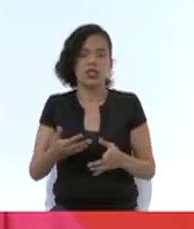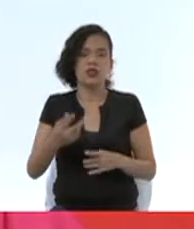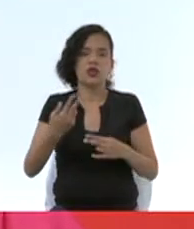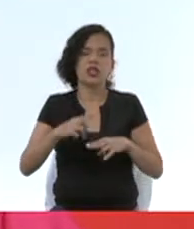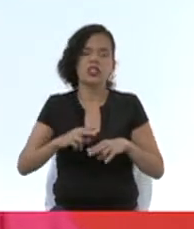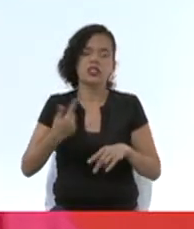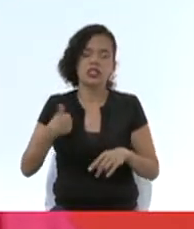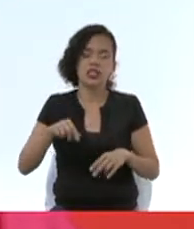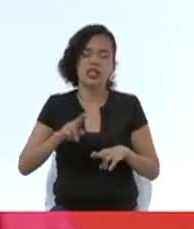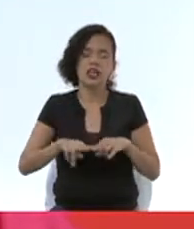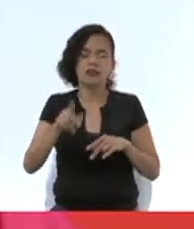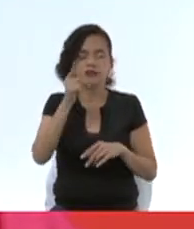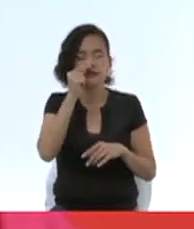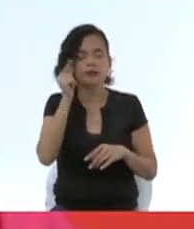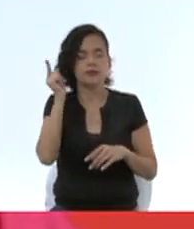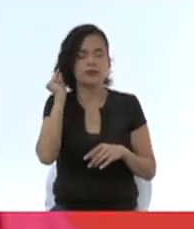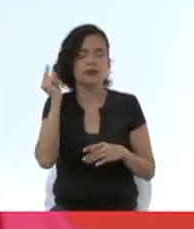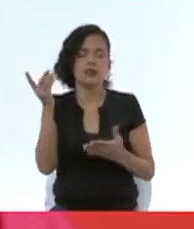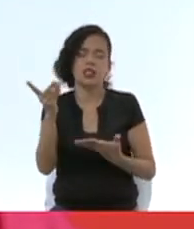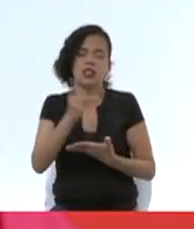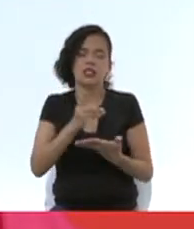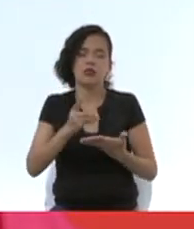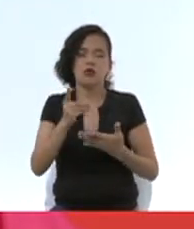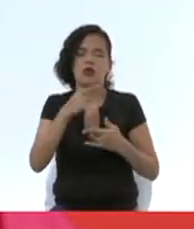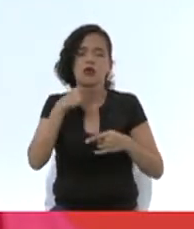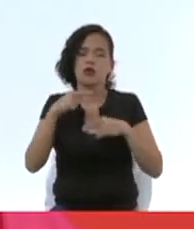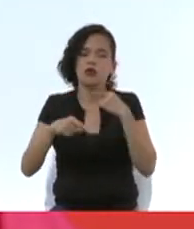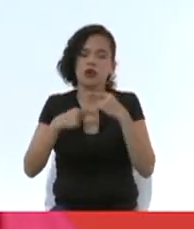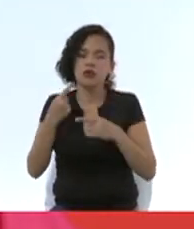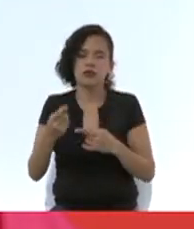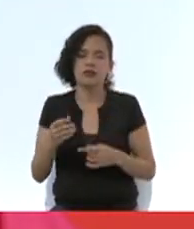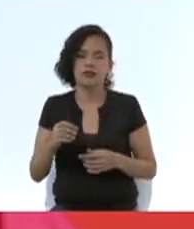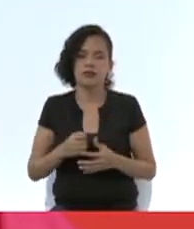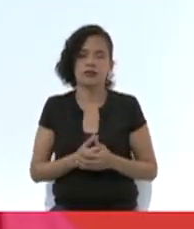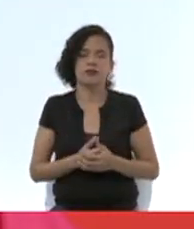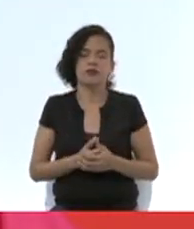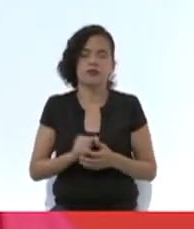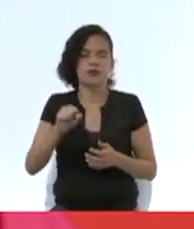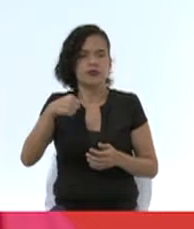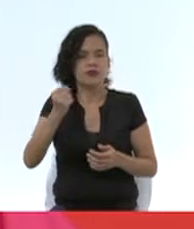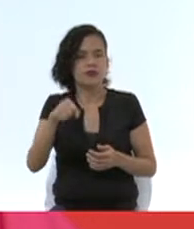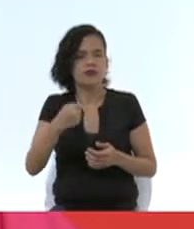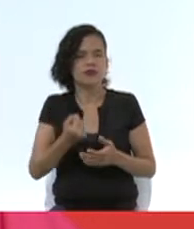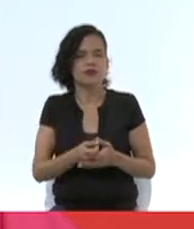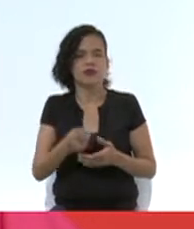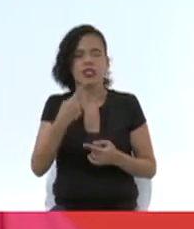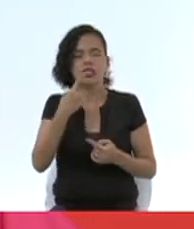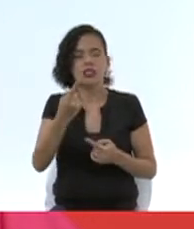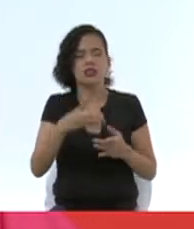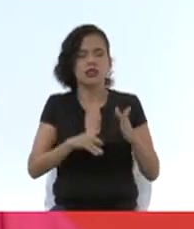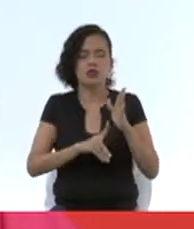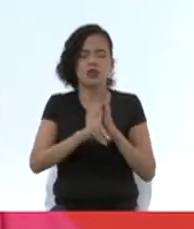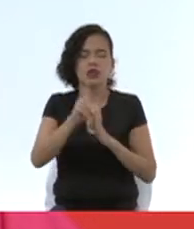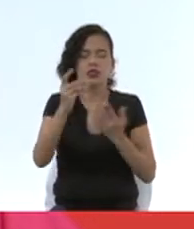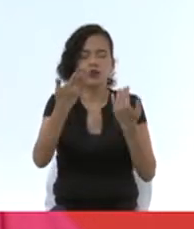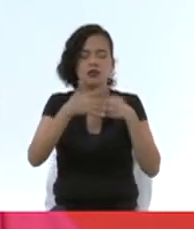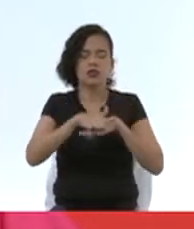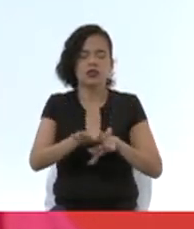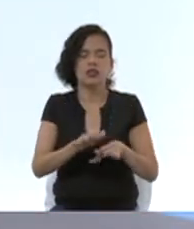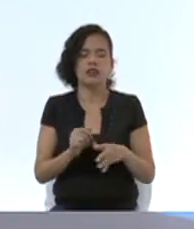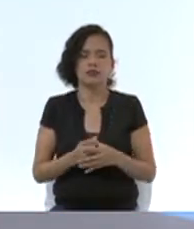la niña y el niño en el dibujado, el coloreado, la motricidad gruesa, la motricidad fina, es decir, su desarrollo